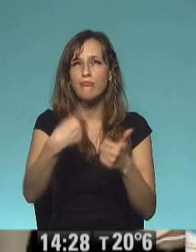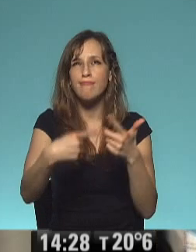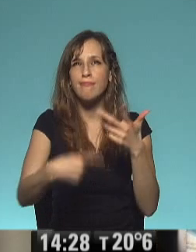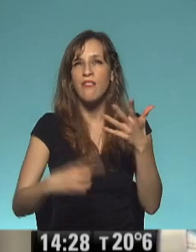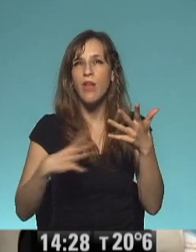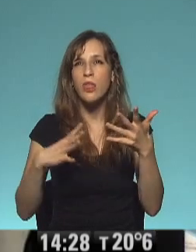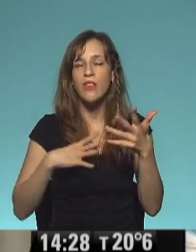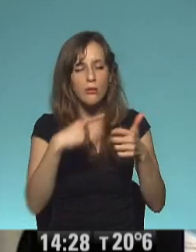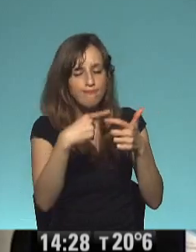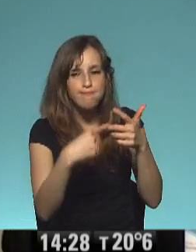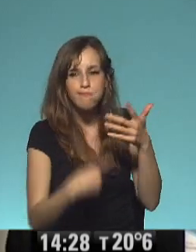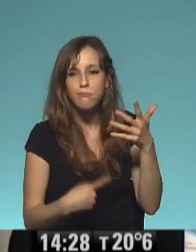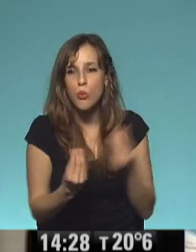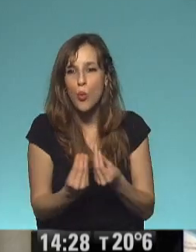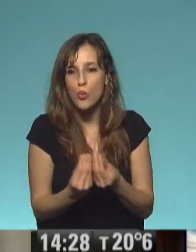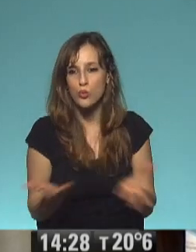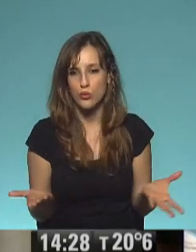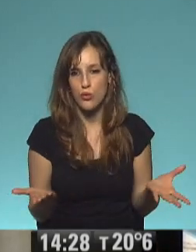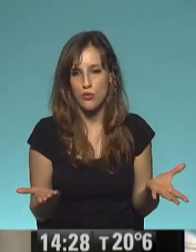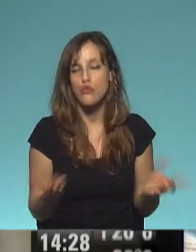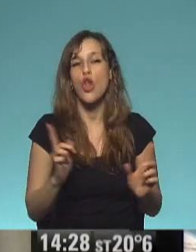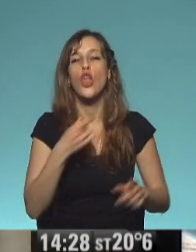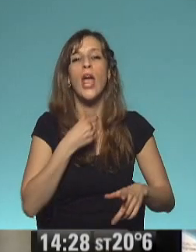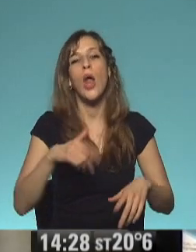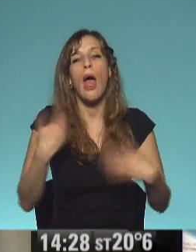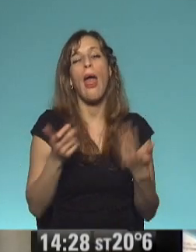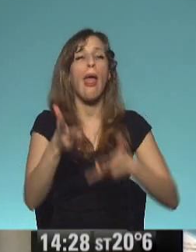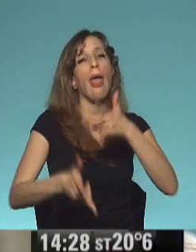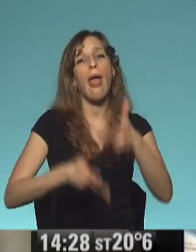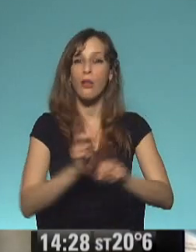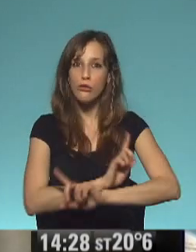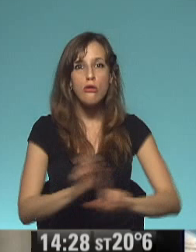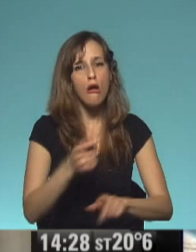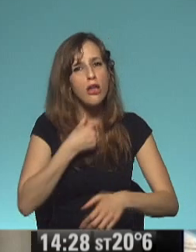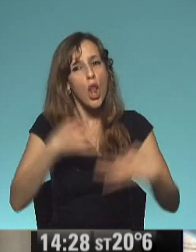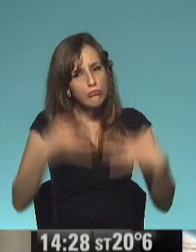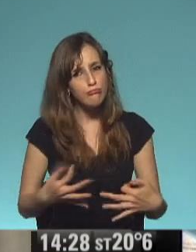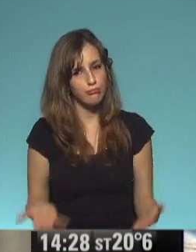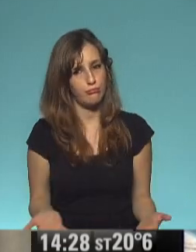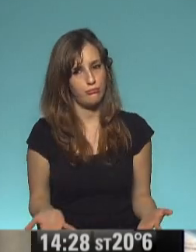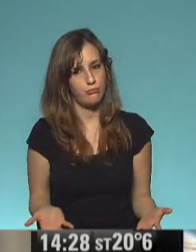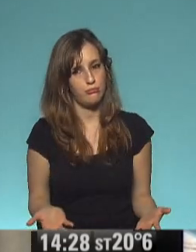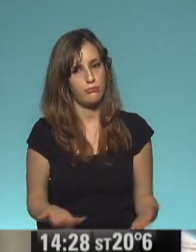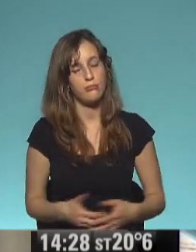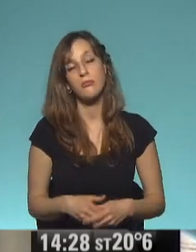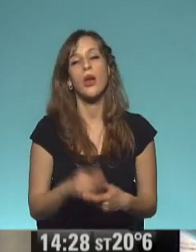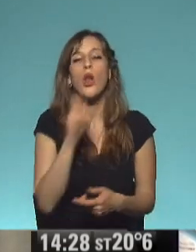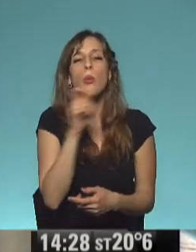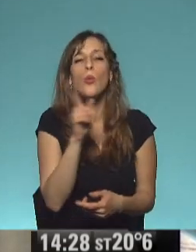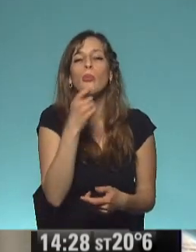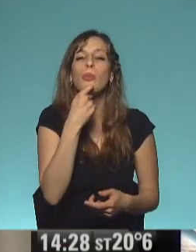de cambiar las cosas. No quiero especular. Yo la verdad no me gusta vivir en un país donde el poder